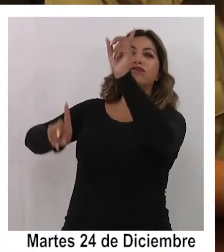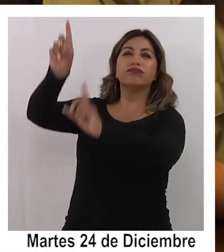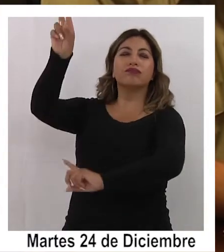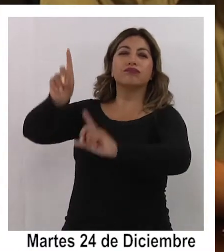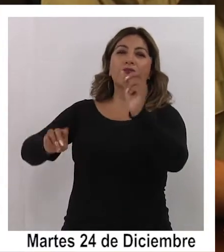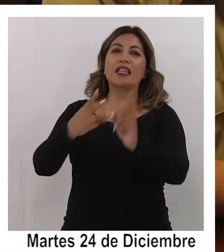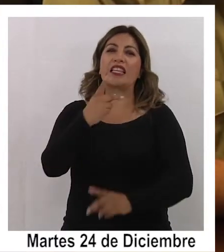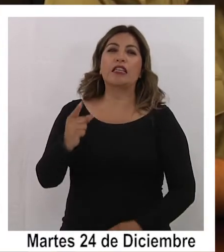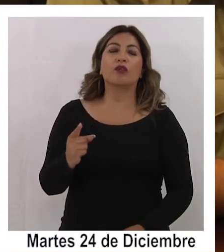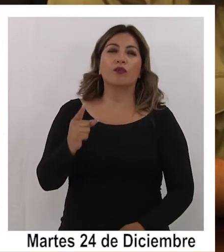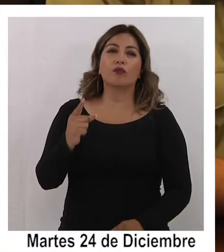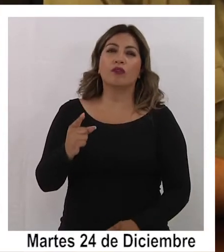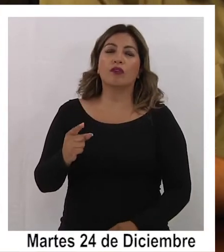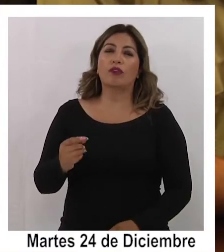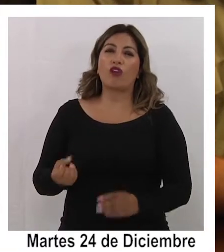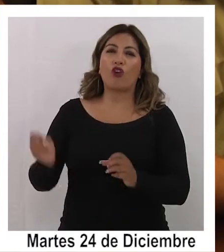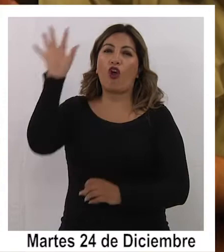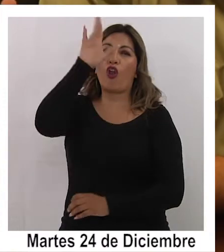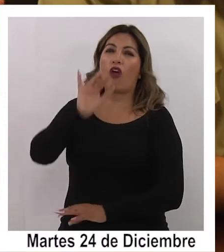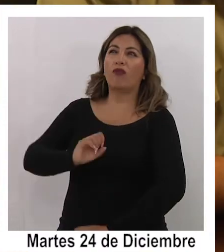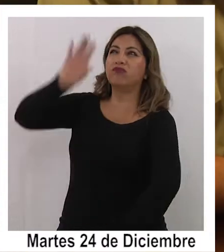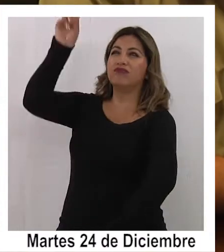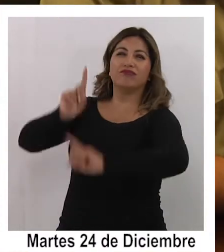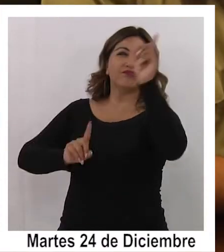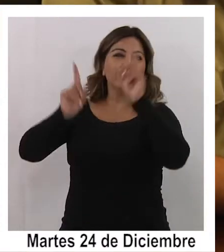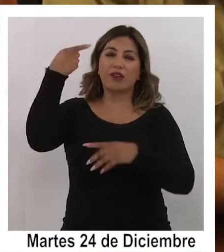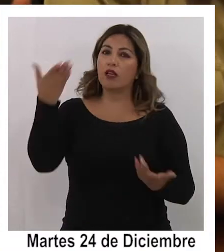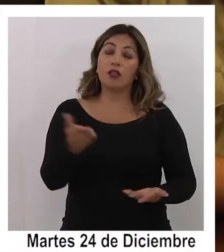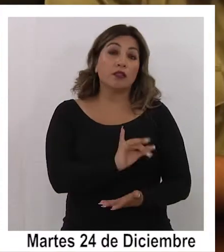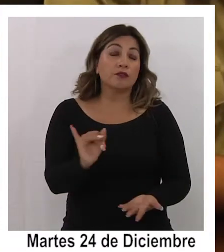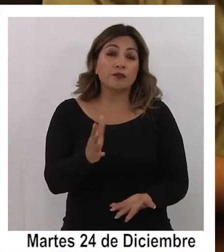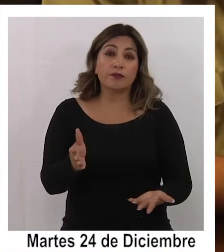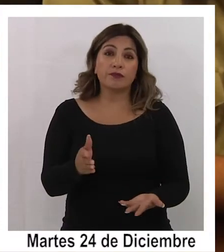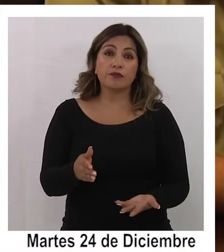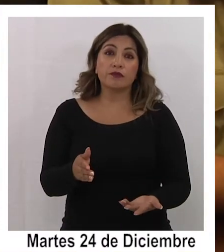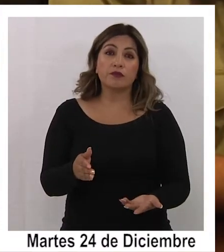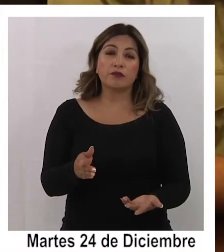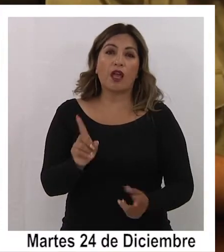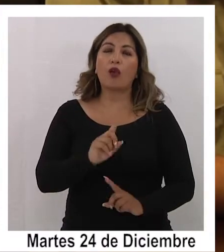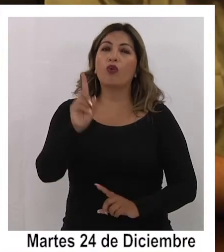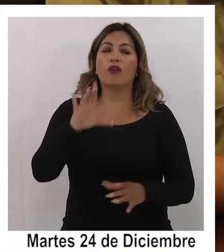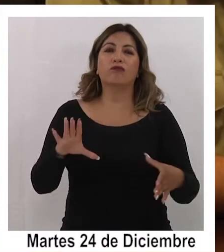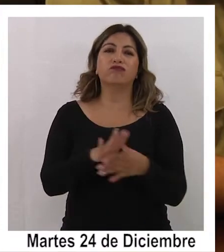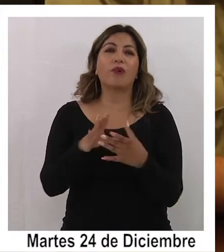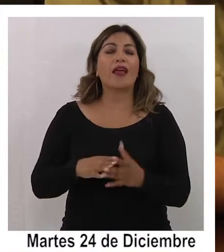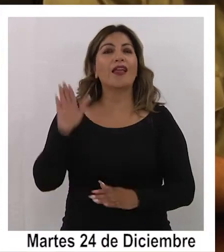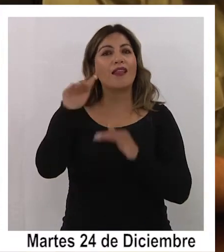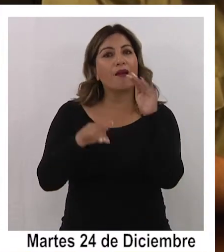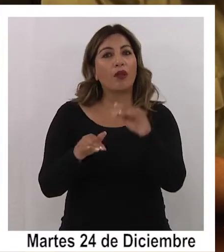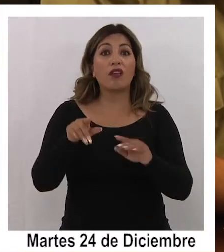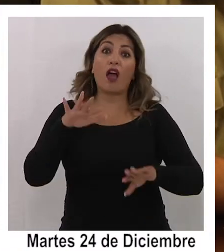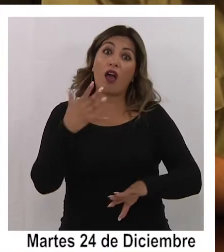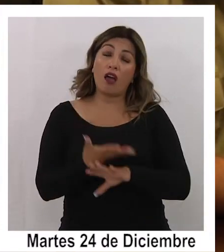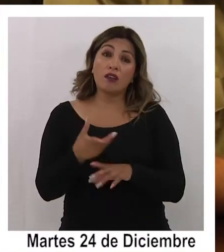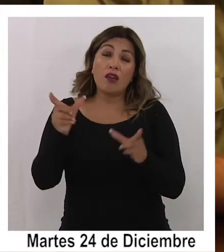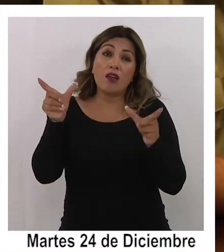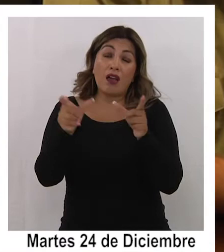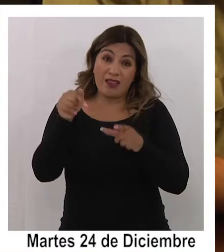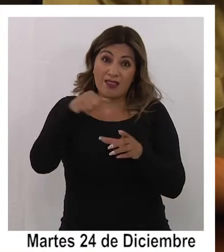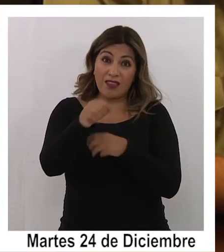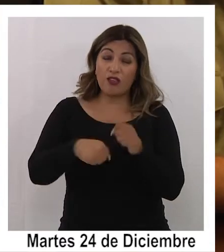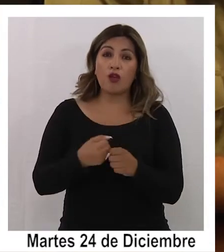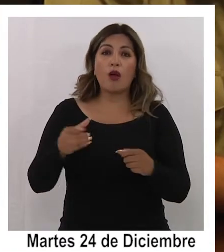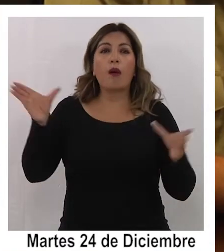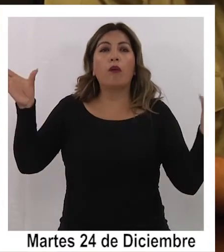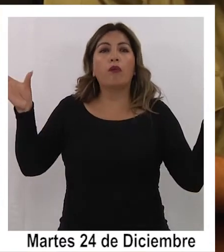lo que significaban los fuegos artificiales y después o se convocan en la playa. Yo creo que esta vez va a haber menos gente,